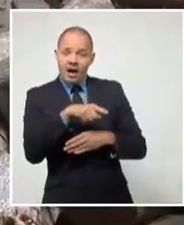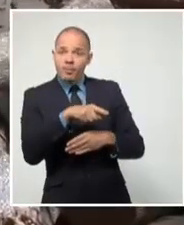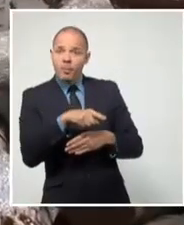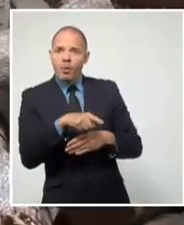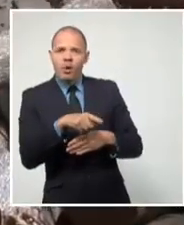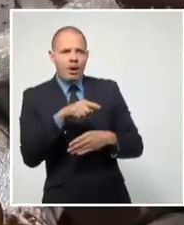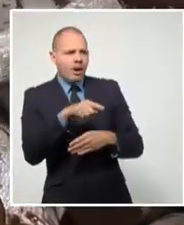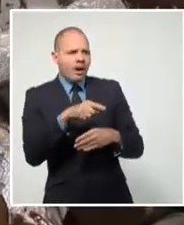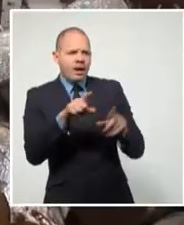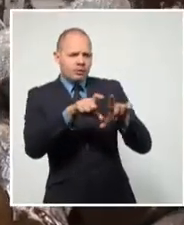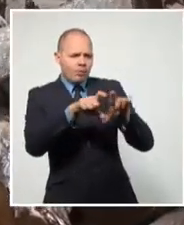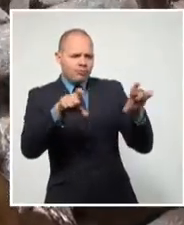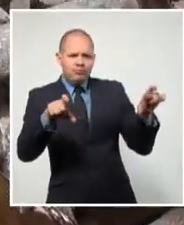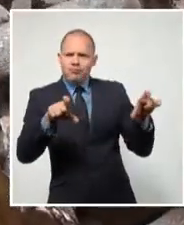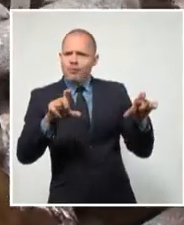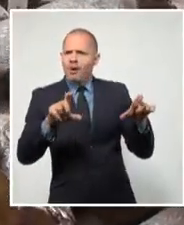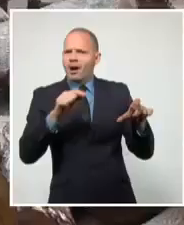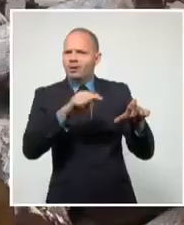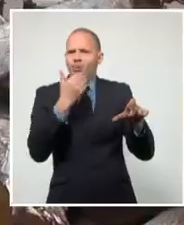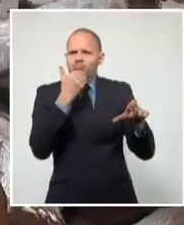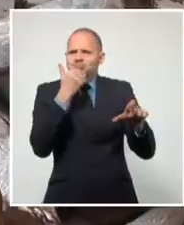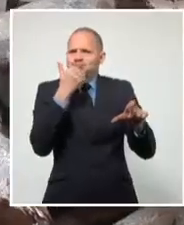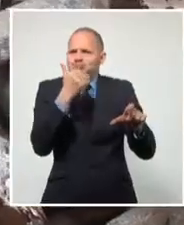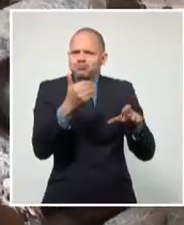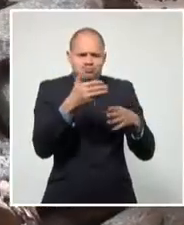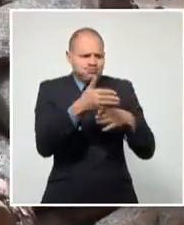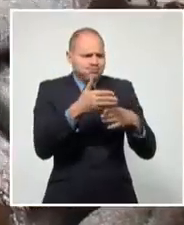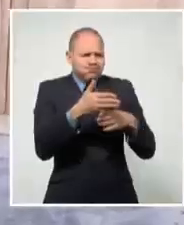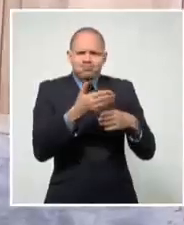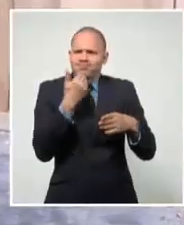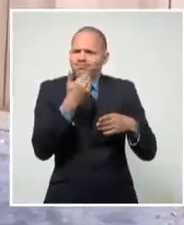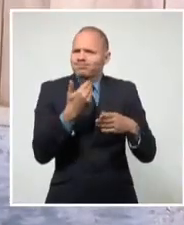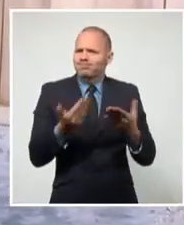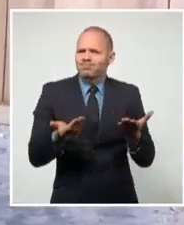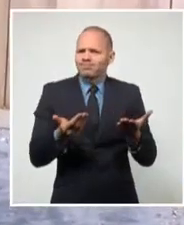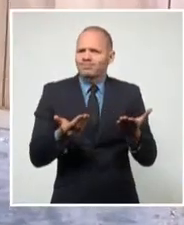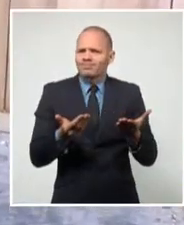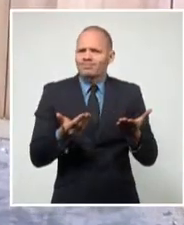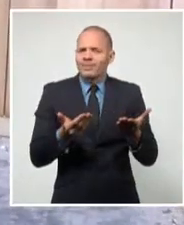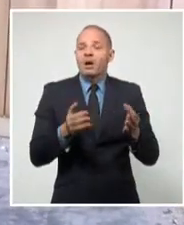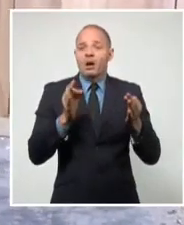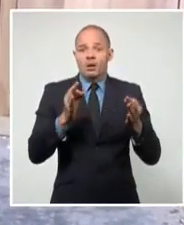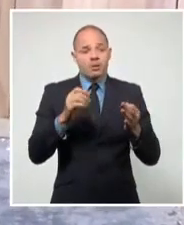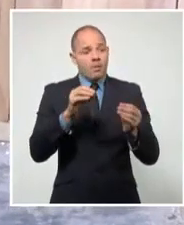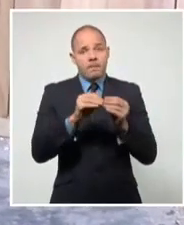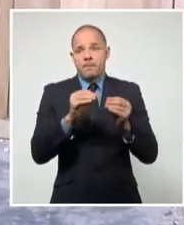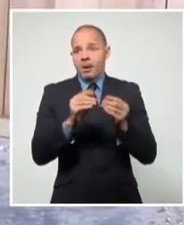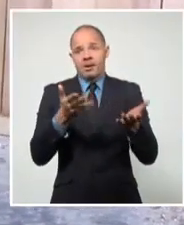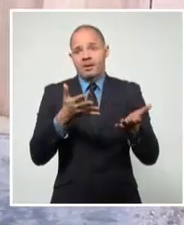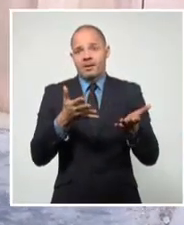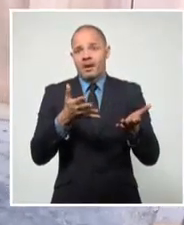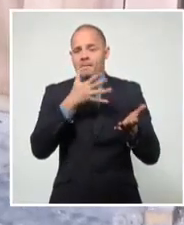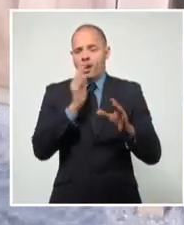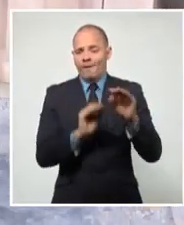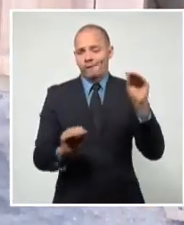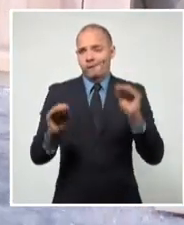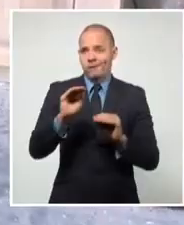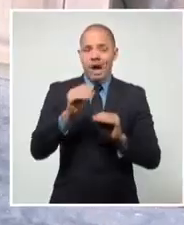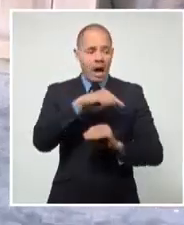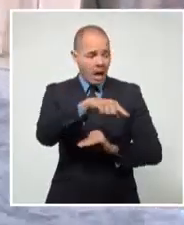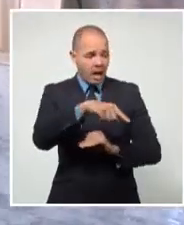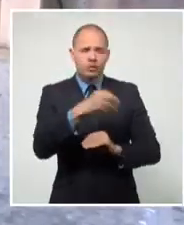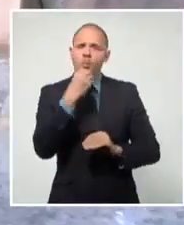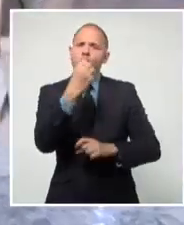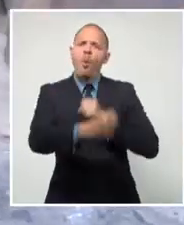cilíndricas gruesas y de gran volumen con más de 22 centímetros de diámetro útiles para diversos trabajos constructivos